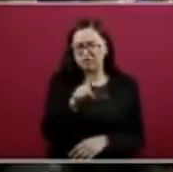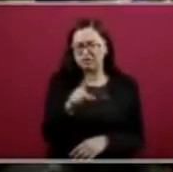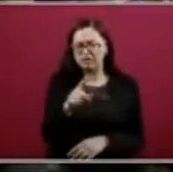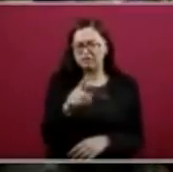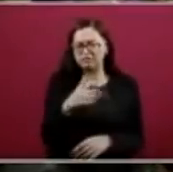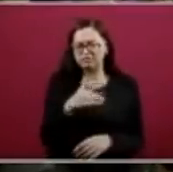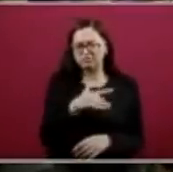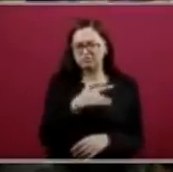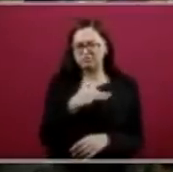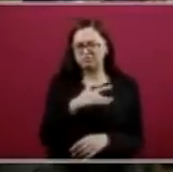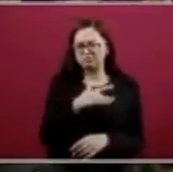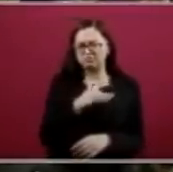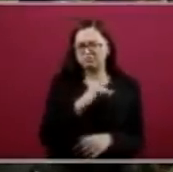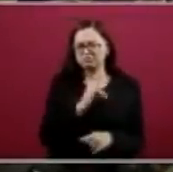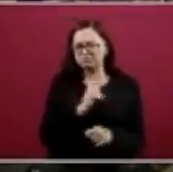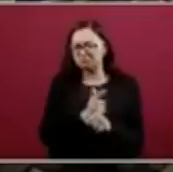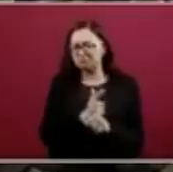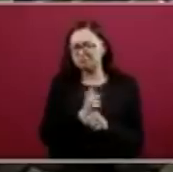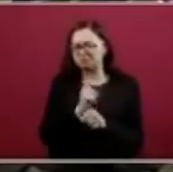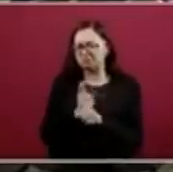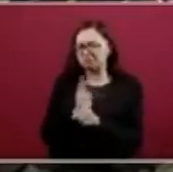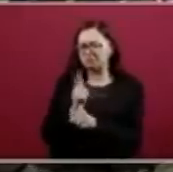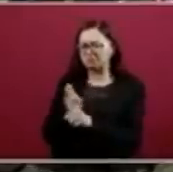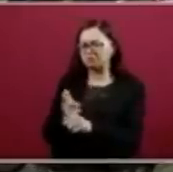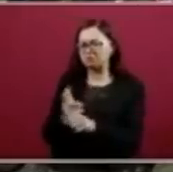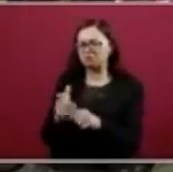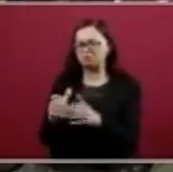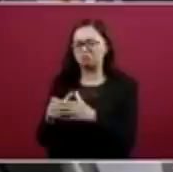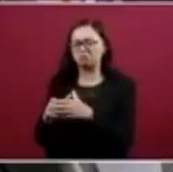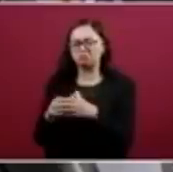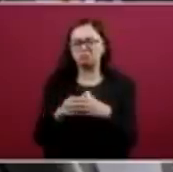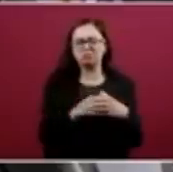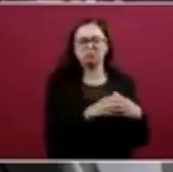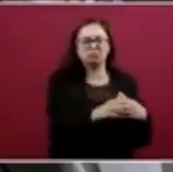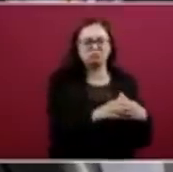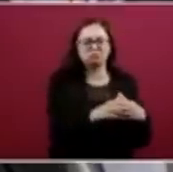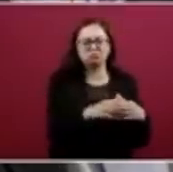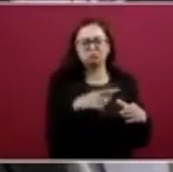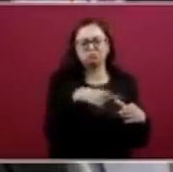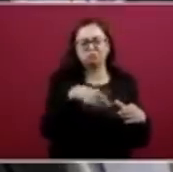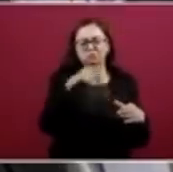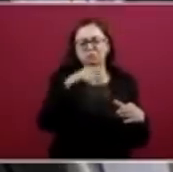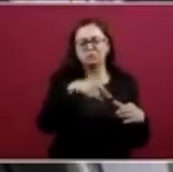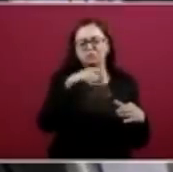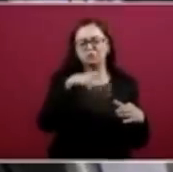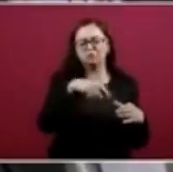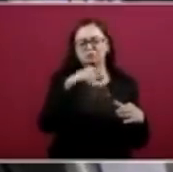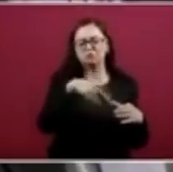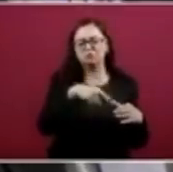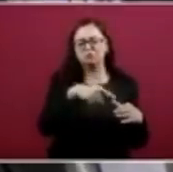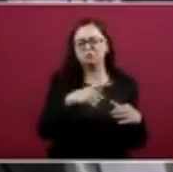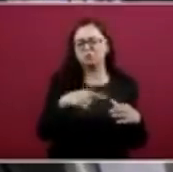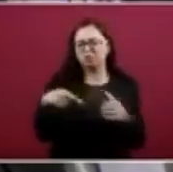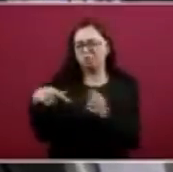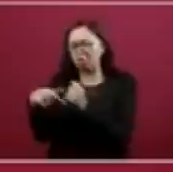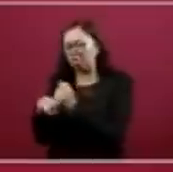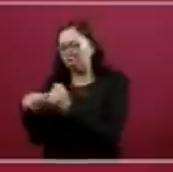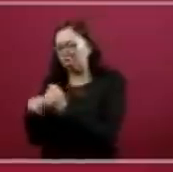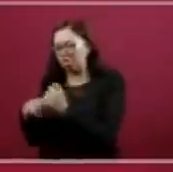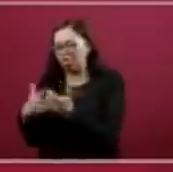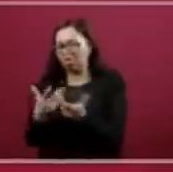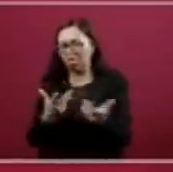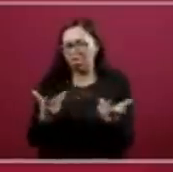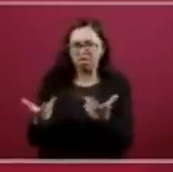esas personas que entran en bloque, que se llevan todo y causan una afectación a la hacienda pública? Gracias, señor presidente. Sí, sobre